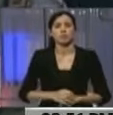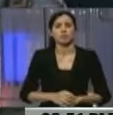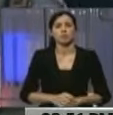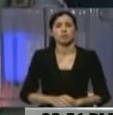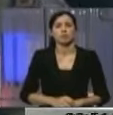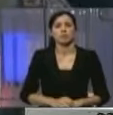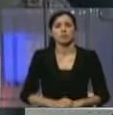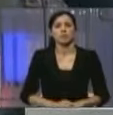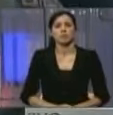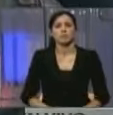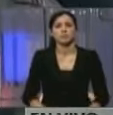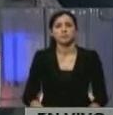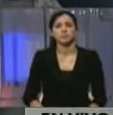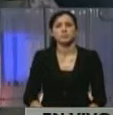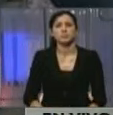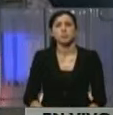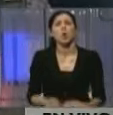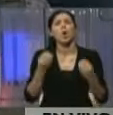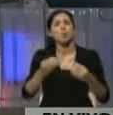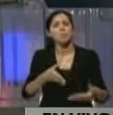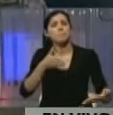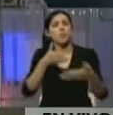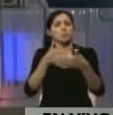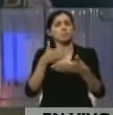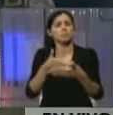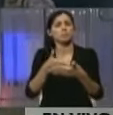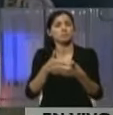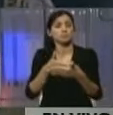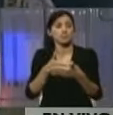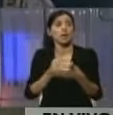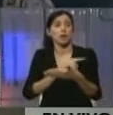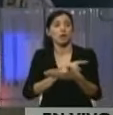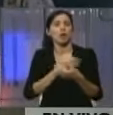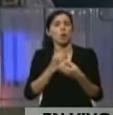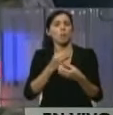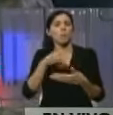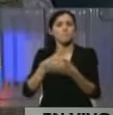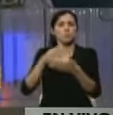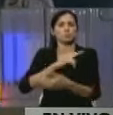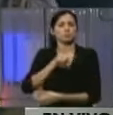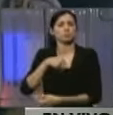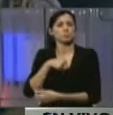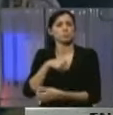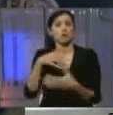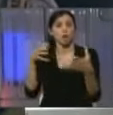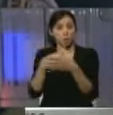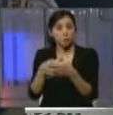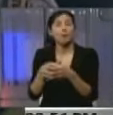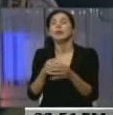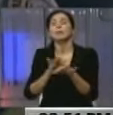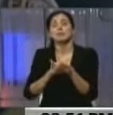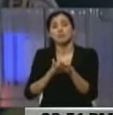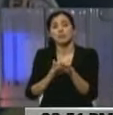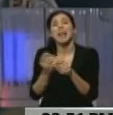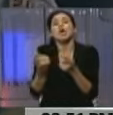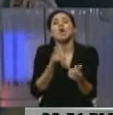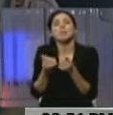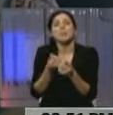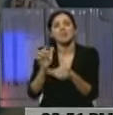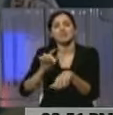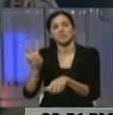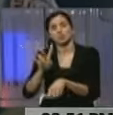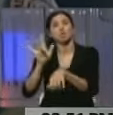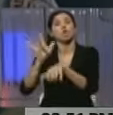frentes por los cuales hemos sido nosotros acechados es precisamente por el frente económico. Estamos